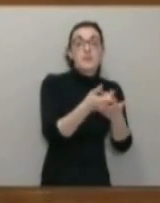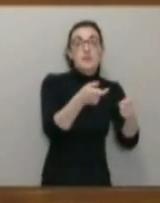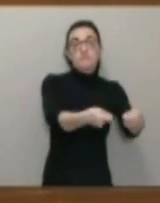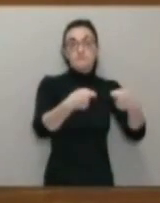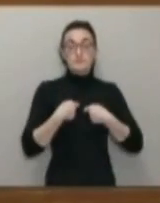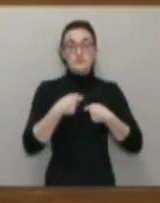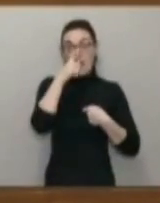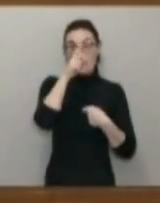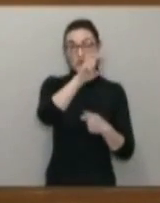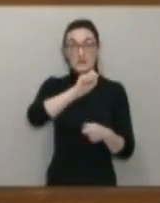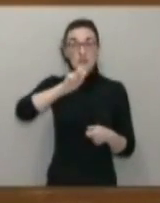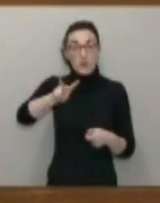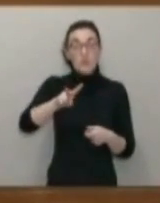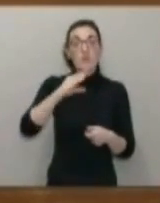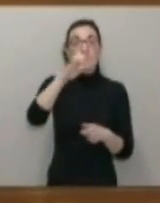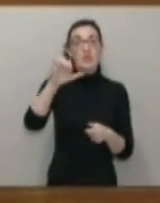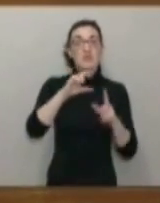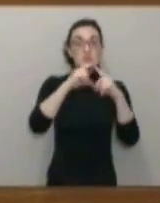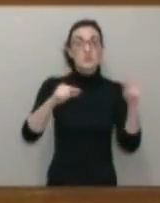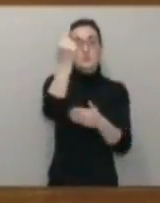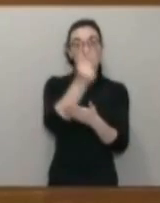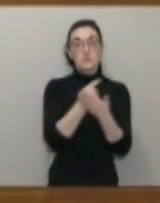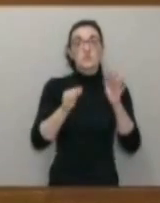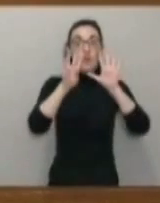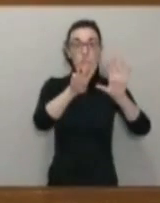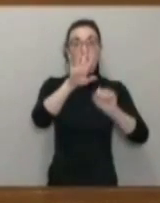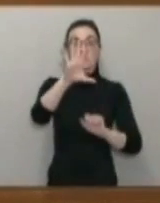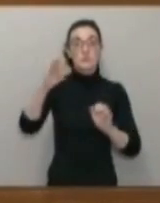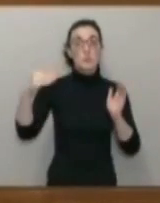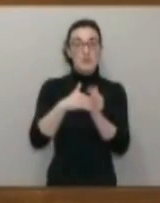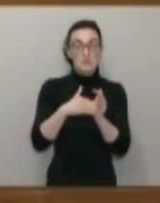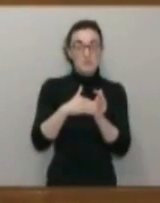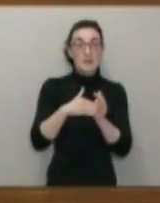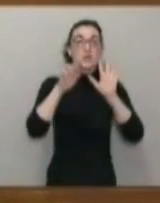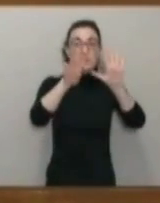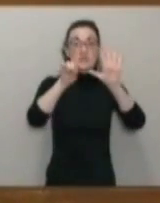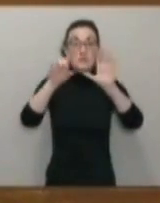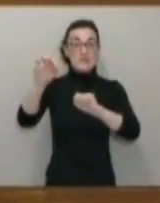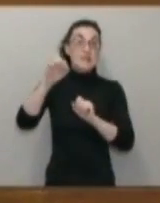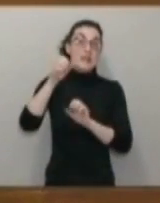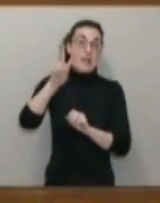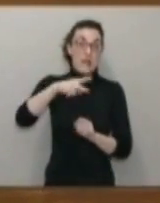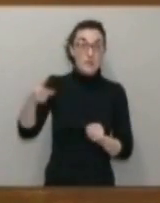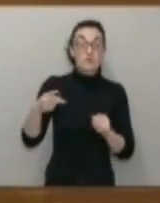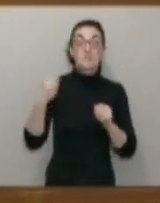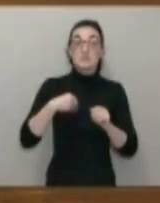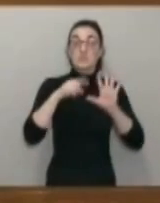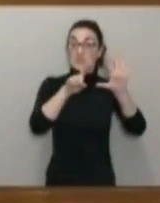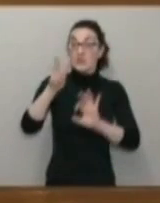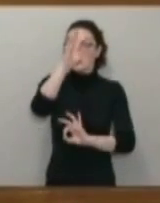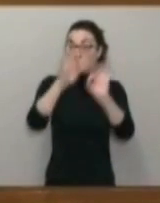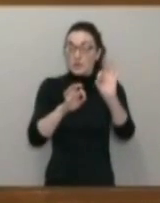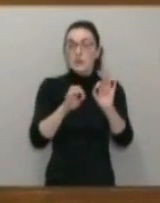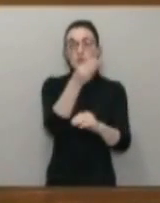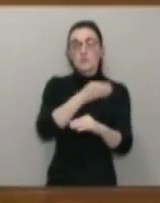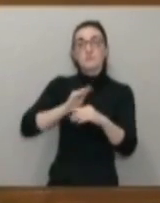el 2012, el CES asturiano disponía de un presupuesto de 850.860 euros, de los cuales el 72% se